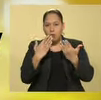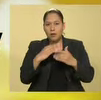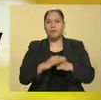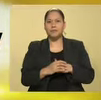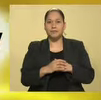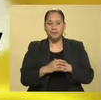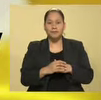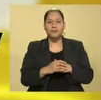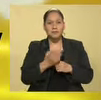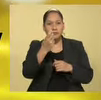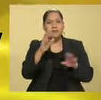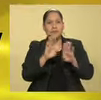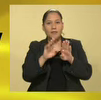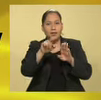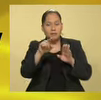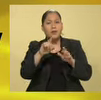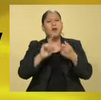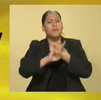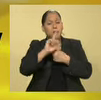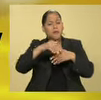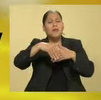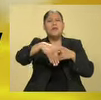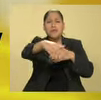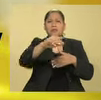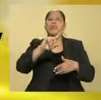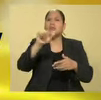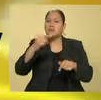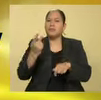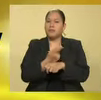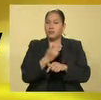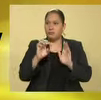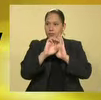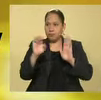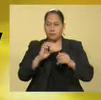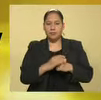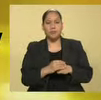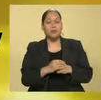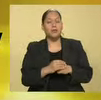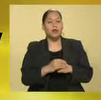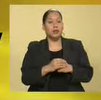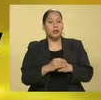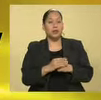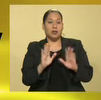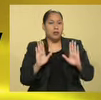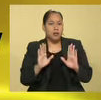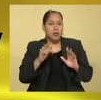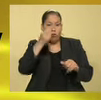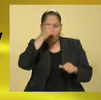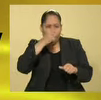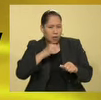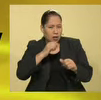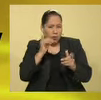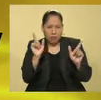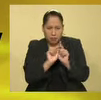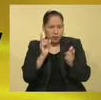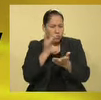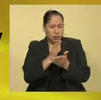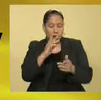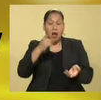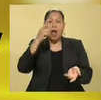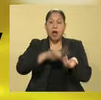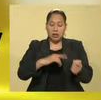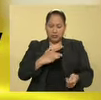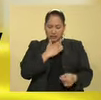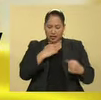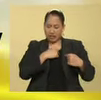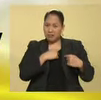Perfecto. ¿A dónde nos puede llevar este problema, Martín? Porque cuando no tienes, no nada más es una cirugía, sino emocionalmente te